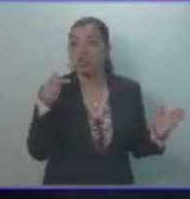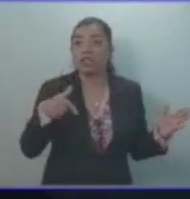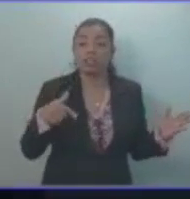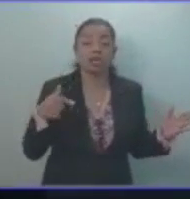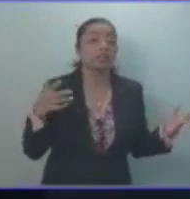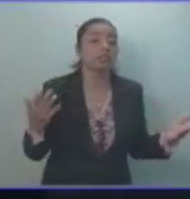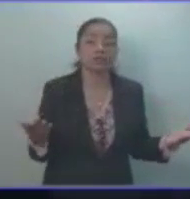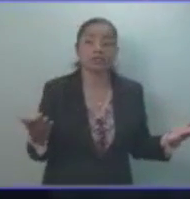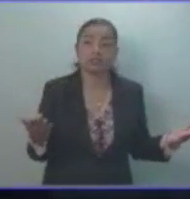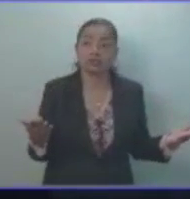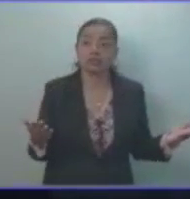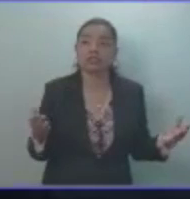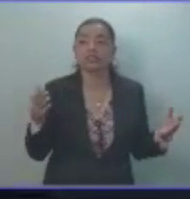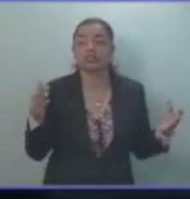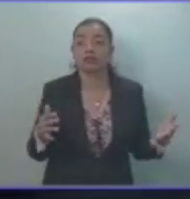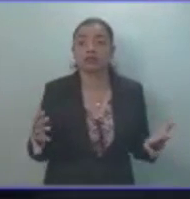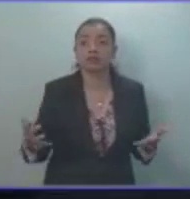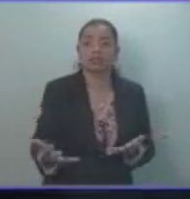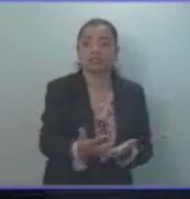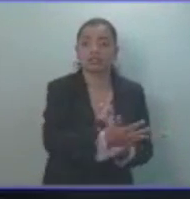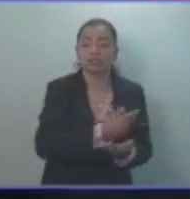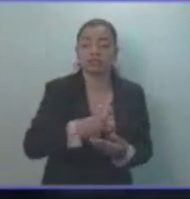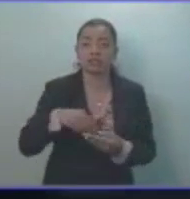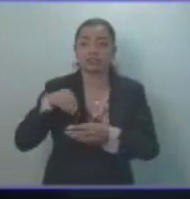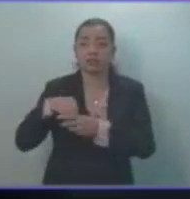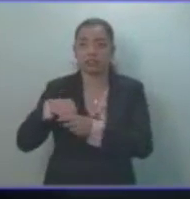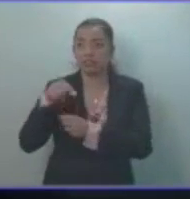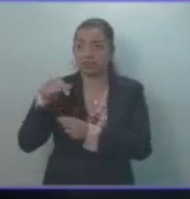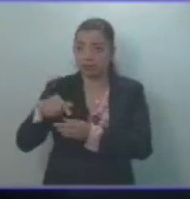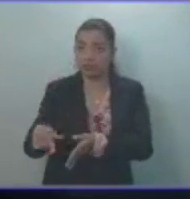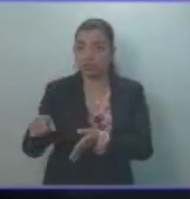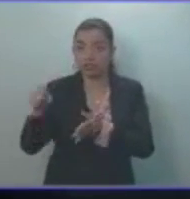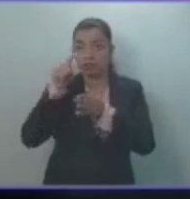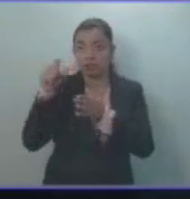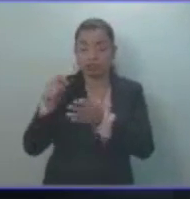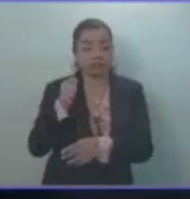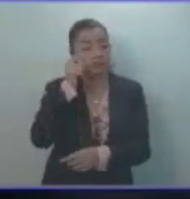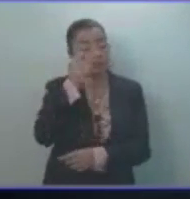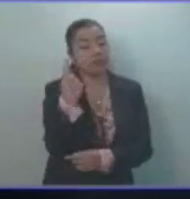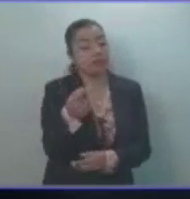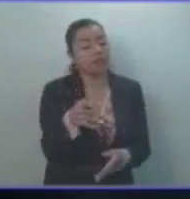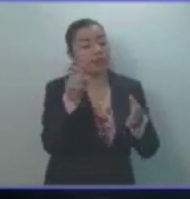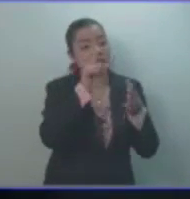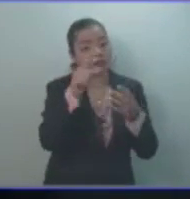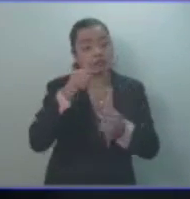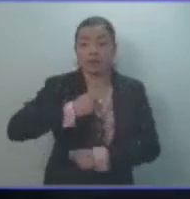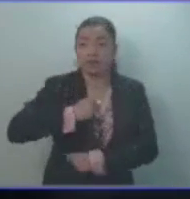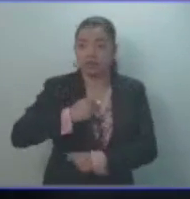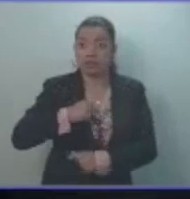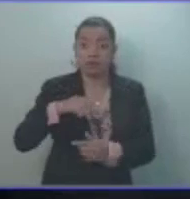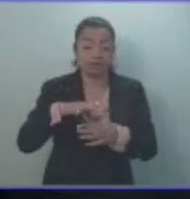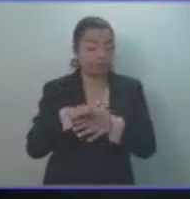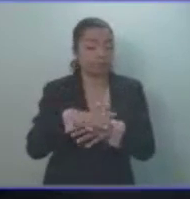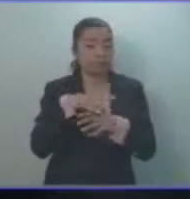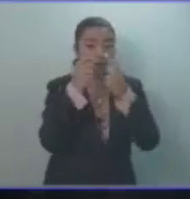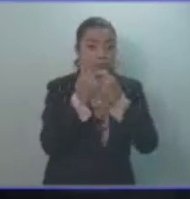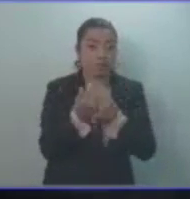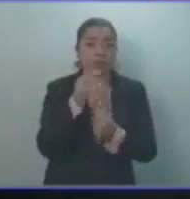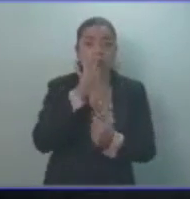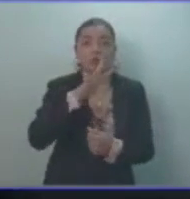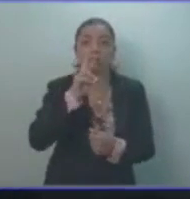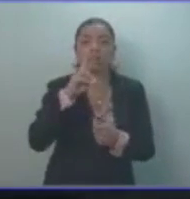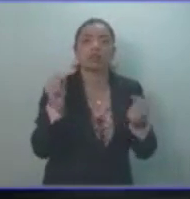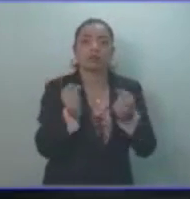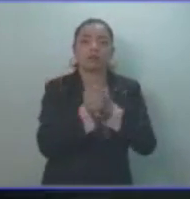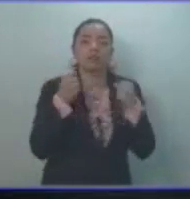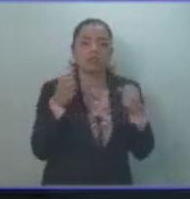implica que para esa cartera, para los excombatientes y veteranos, hay un presupuesto de 52